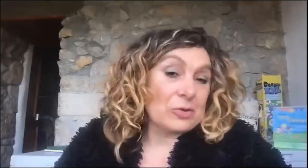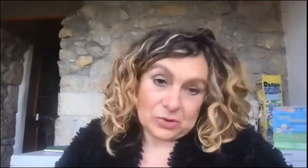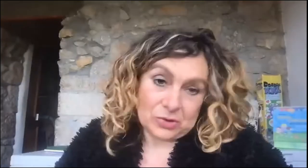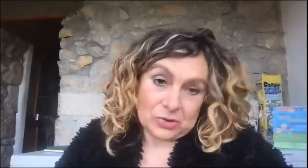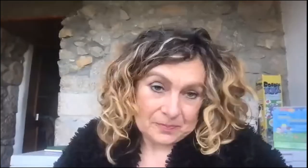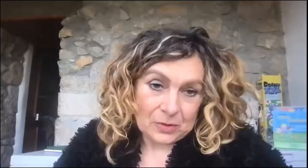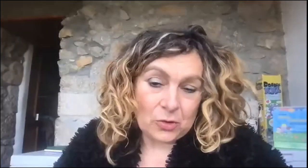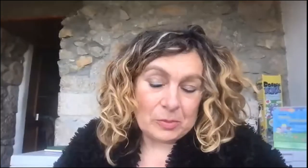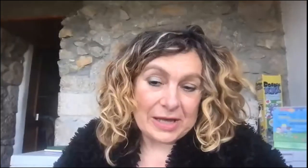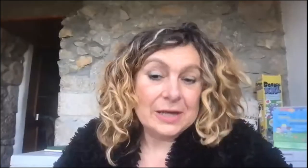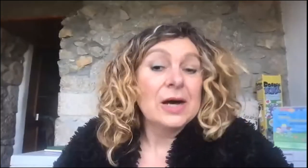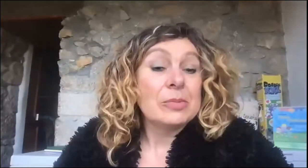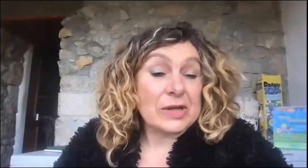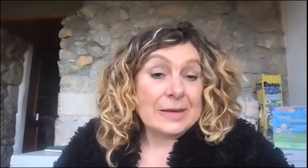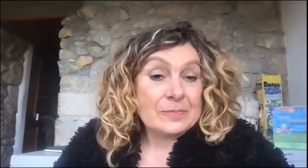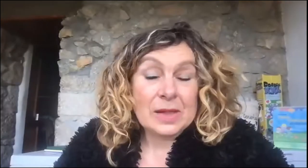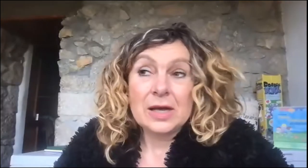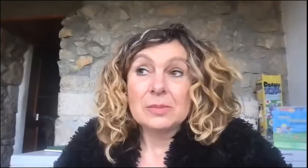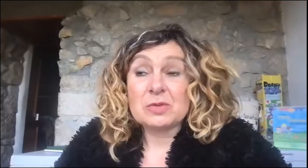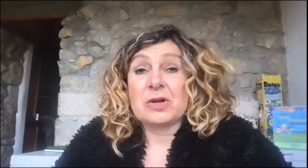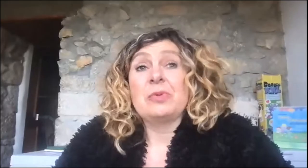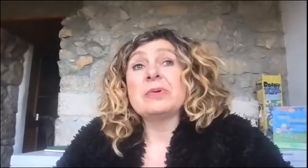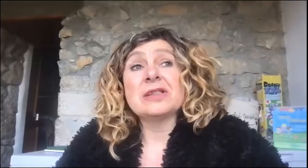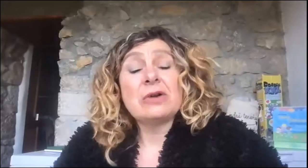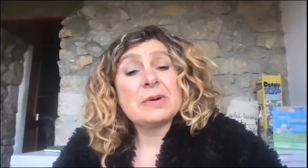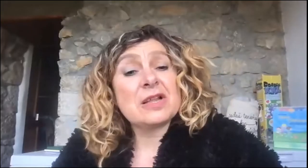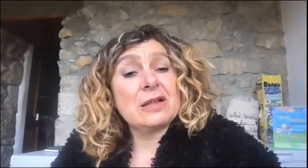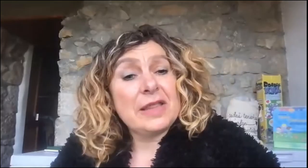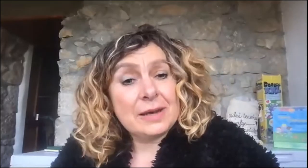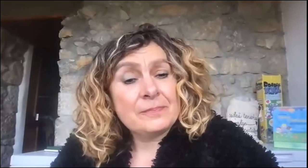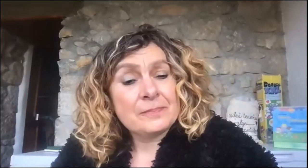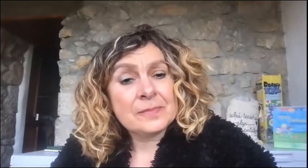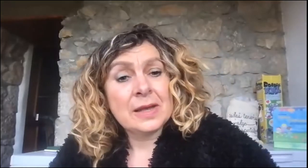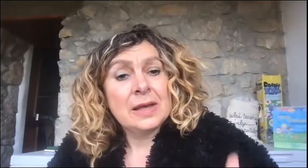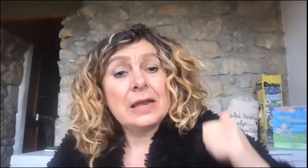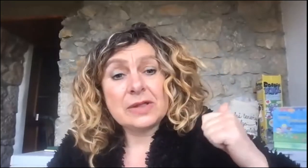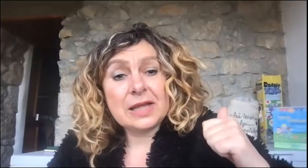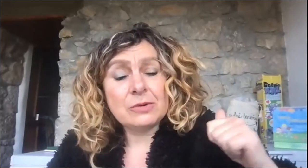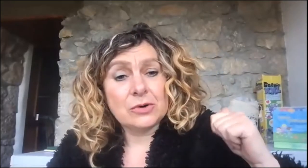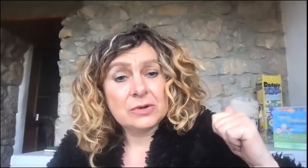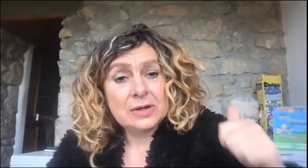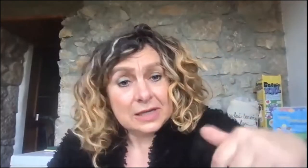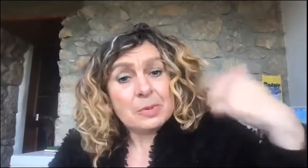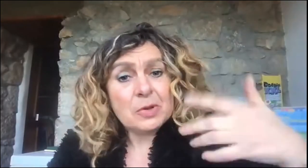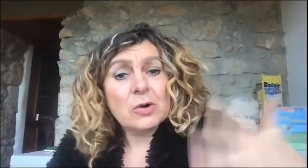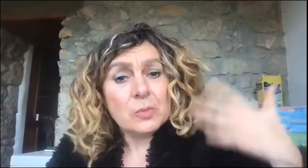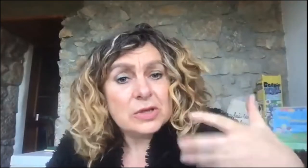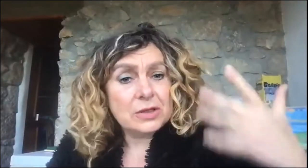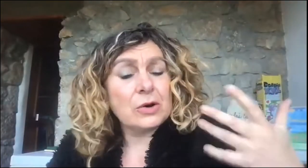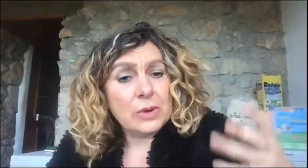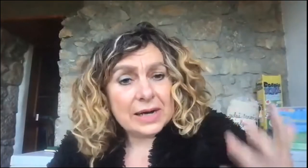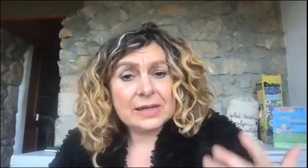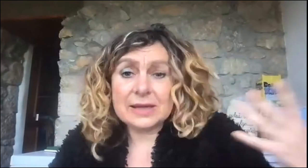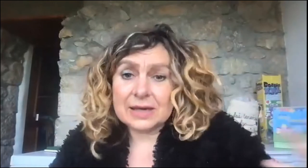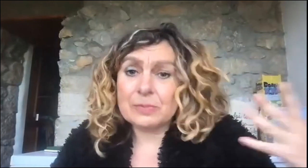nada cómodo o cómoda. ¿Por qué? Pues porque puede presentar una hipersensibilidad en lo auditivo y el propio